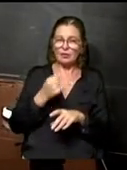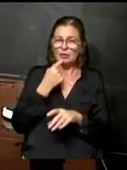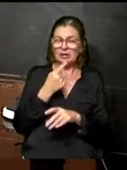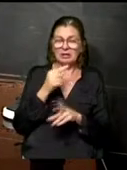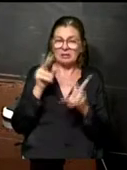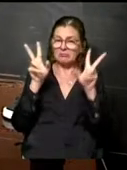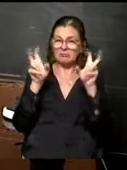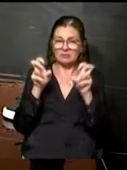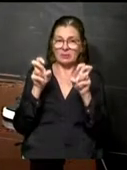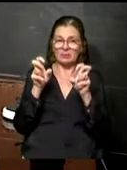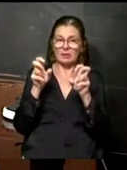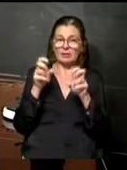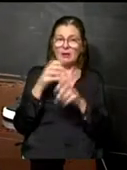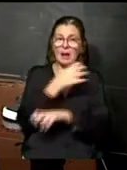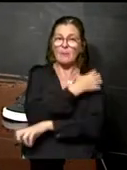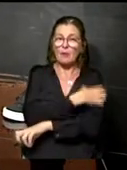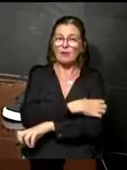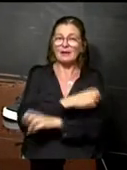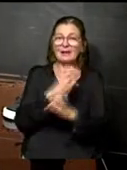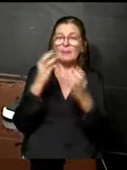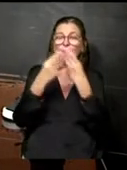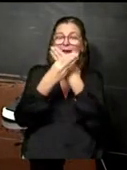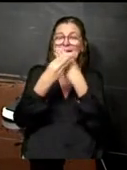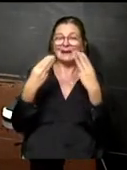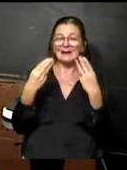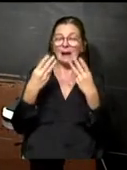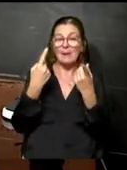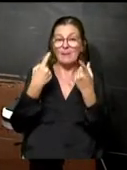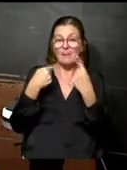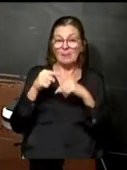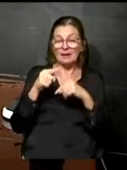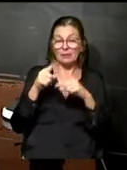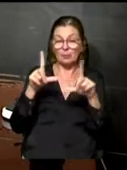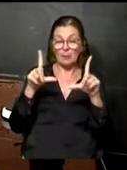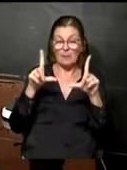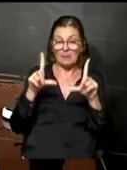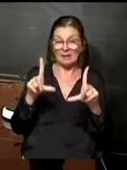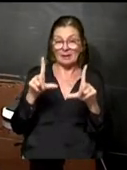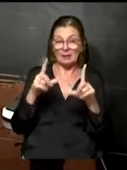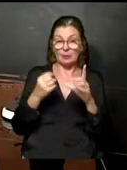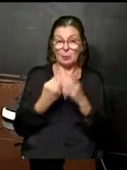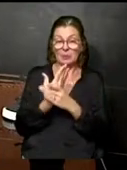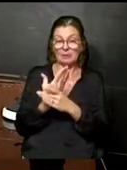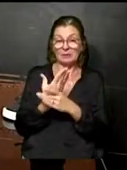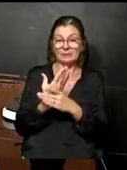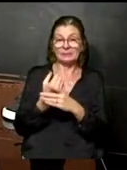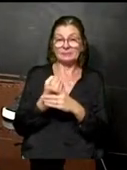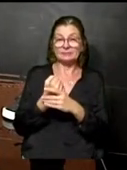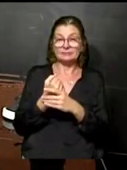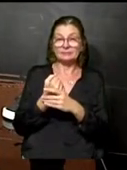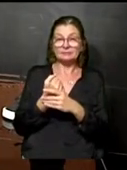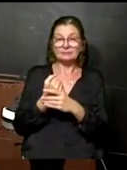sino que la pobreza en general. Sin embargo, si vamos a la siguiente placa,